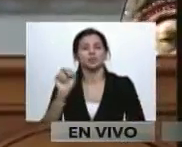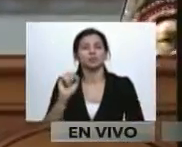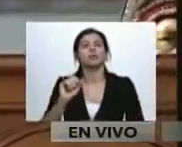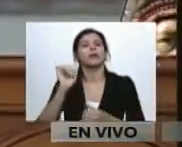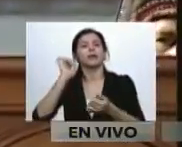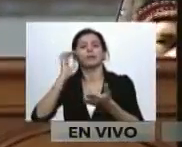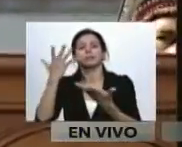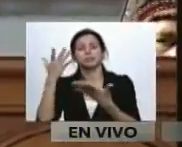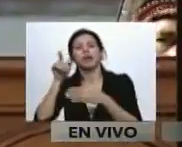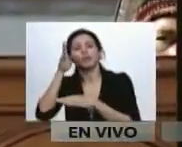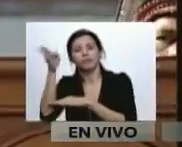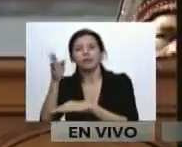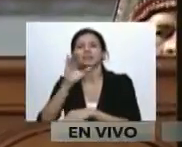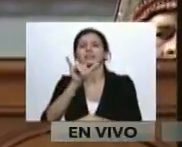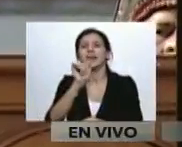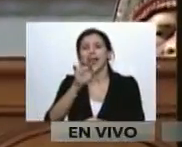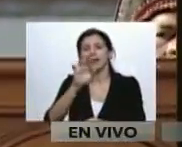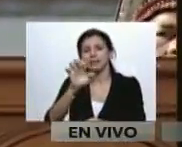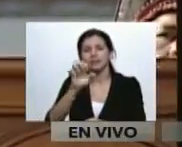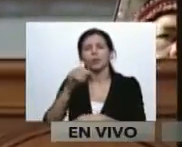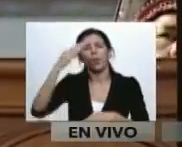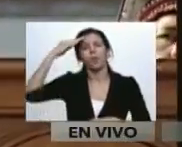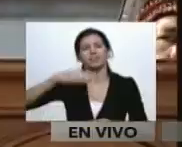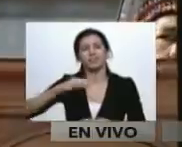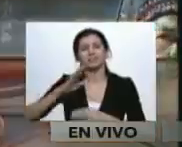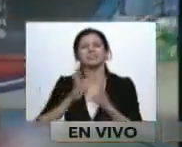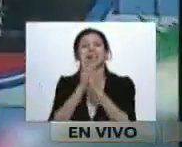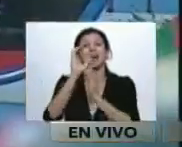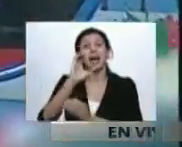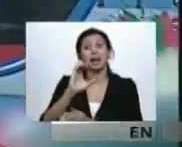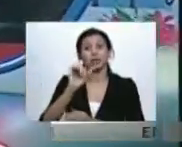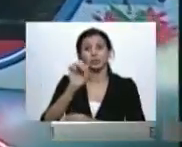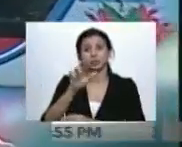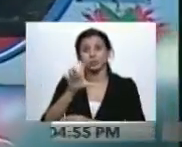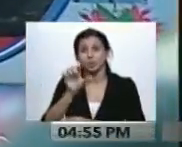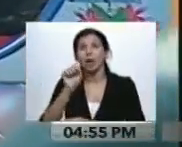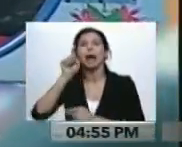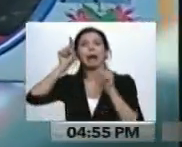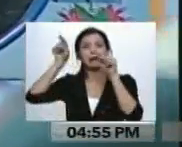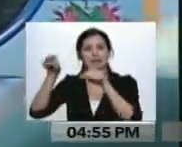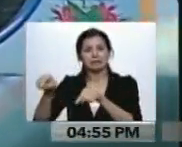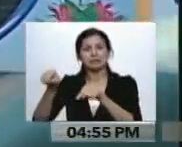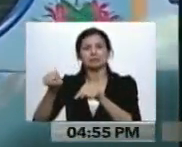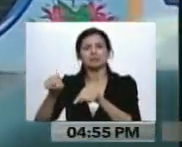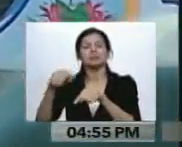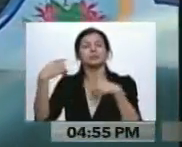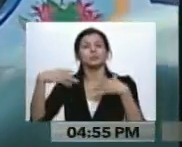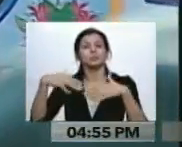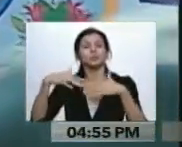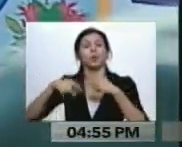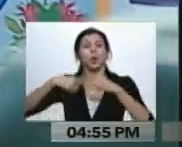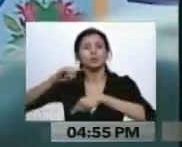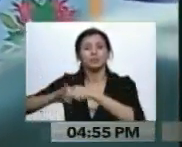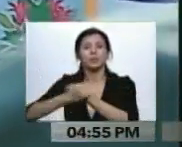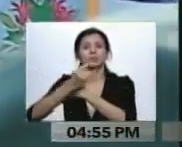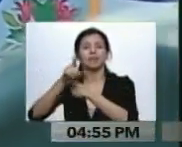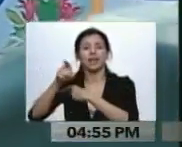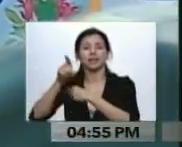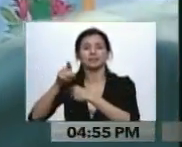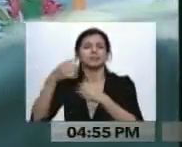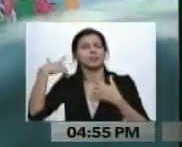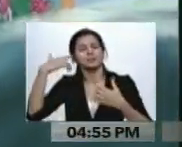San Carlos. Hoy tenemos la conciencia que eso desembocó en la Constitución Bolivariana de